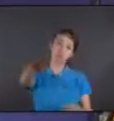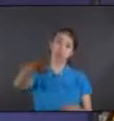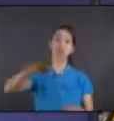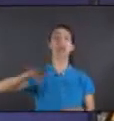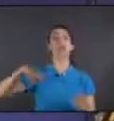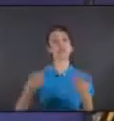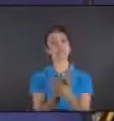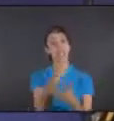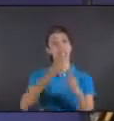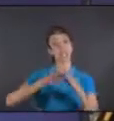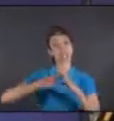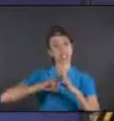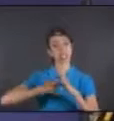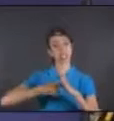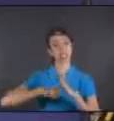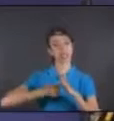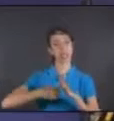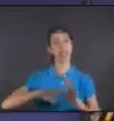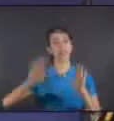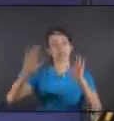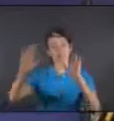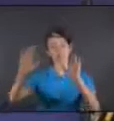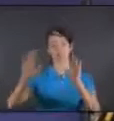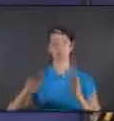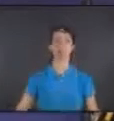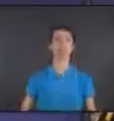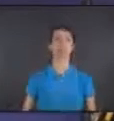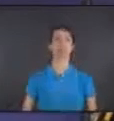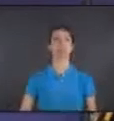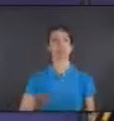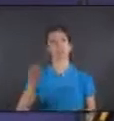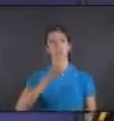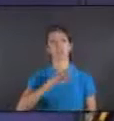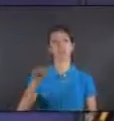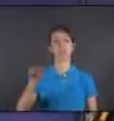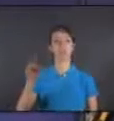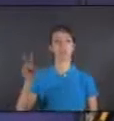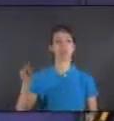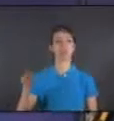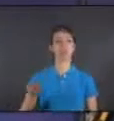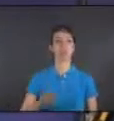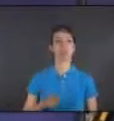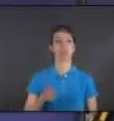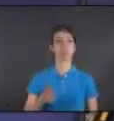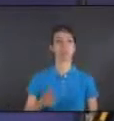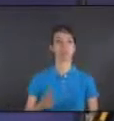Y solo llegaba de vez en cuando. Si no, Messi sería una babucha, hermano.